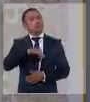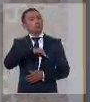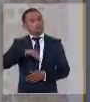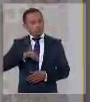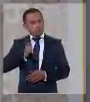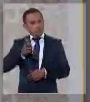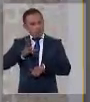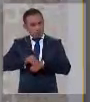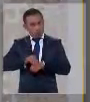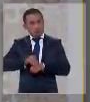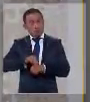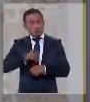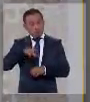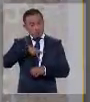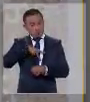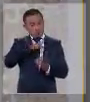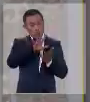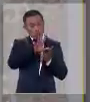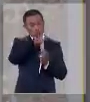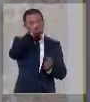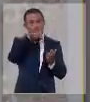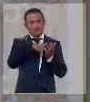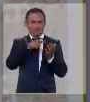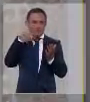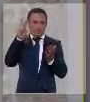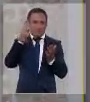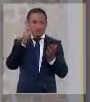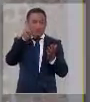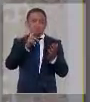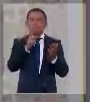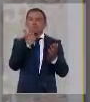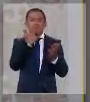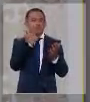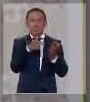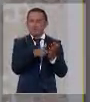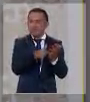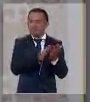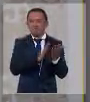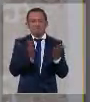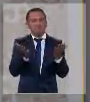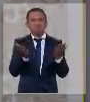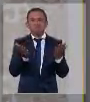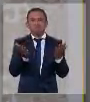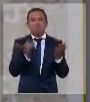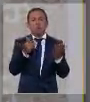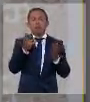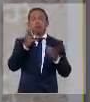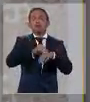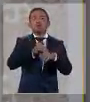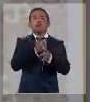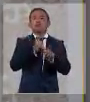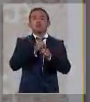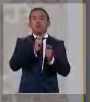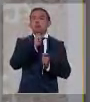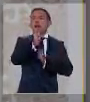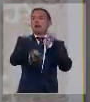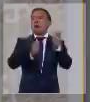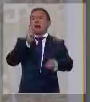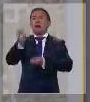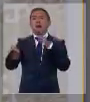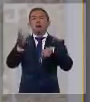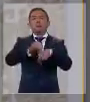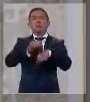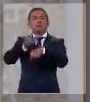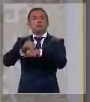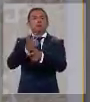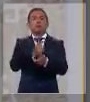una constitución que ya no sirve, que ya no funciona, que le da facultades a todo mundo y nadie las cumple. Tenemos que trabajar en